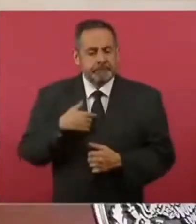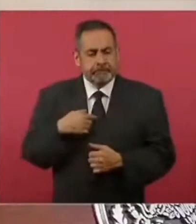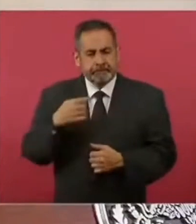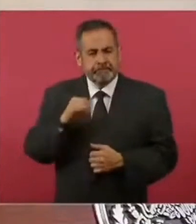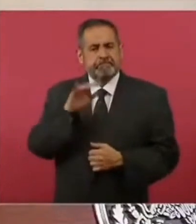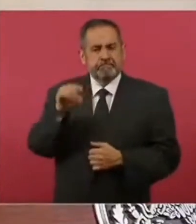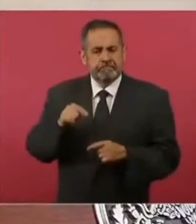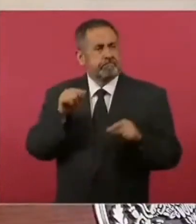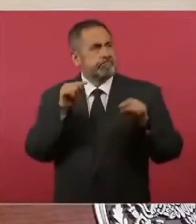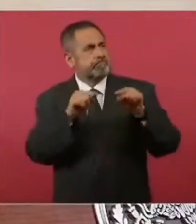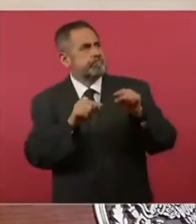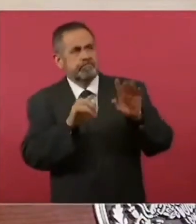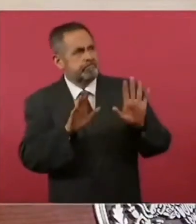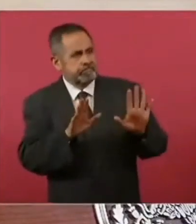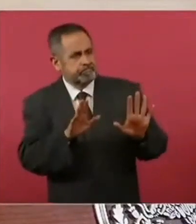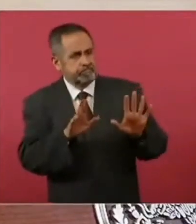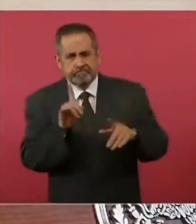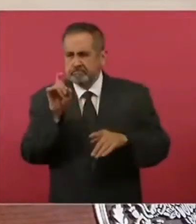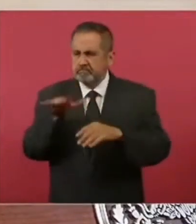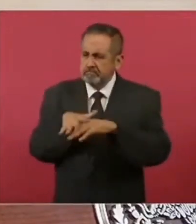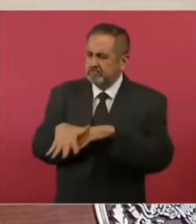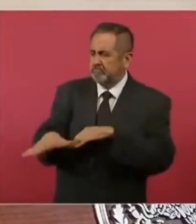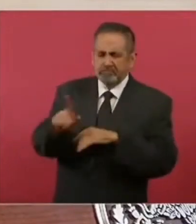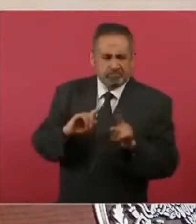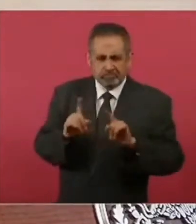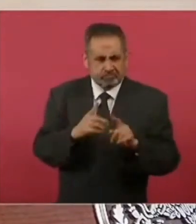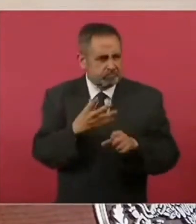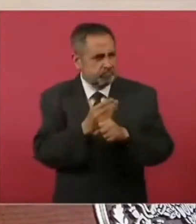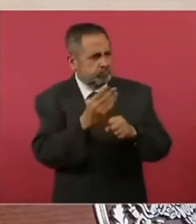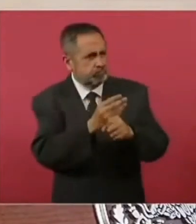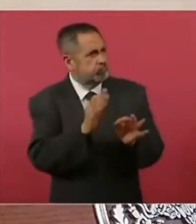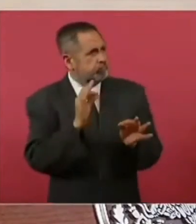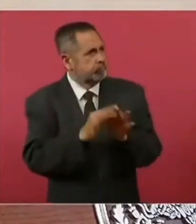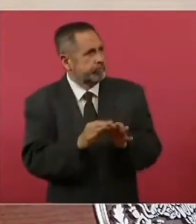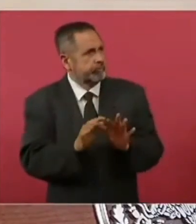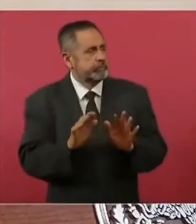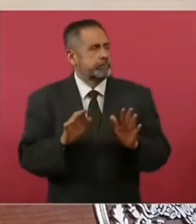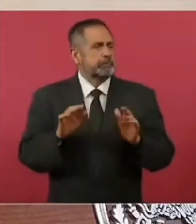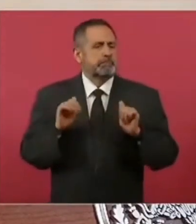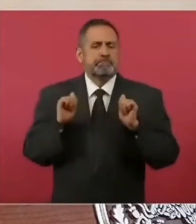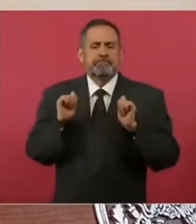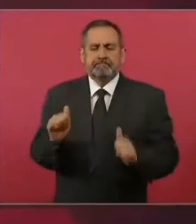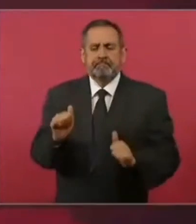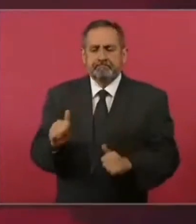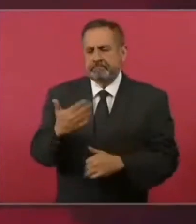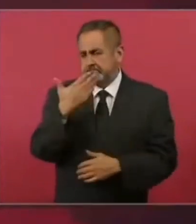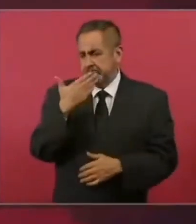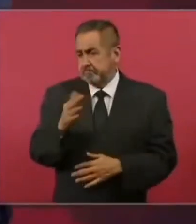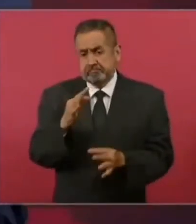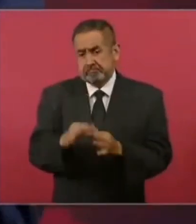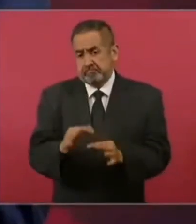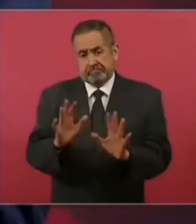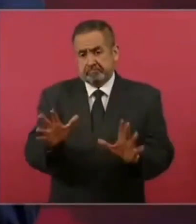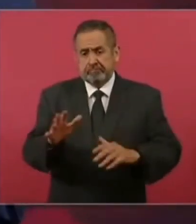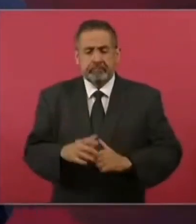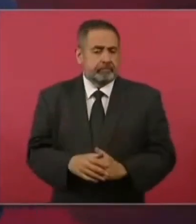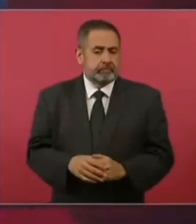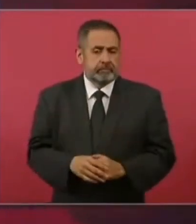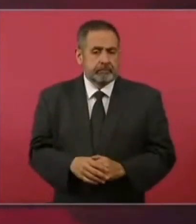íbamos a evitar que se inundaran estos pueblos. Y lo logramos. Y ahora,